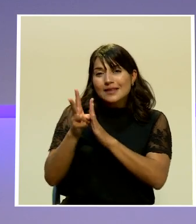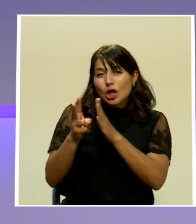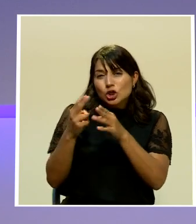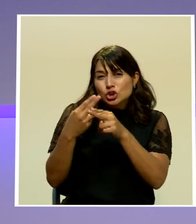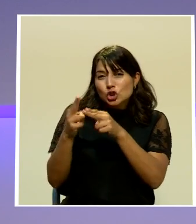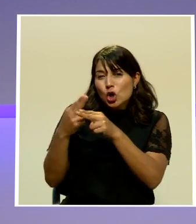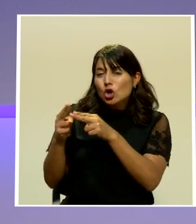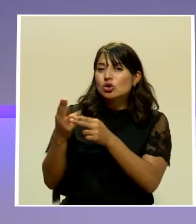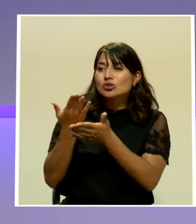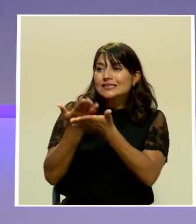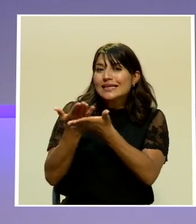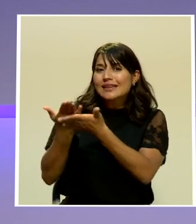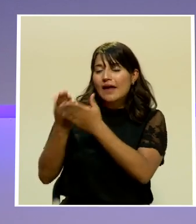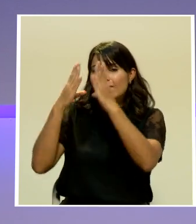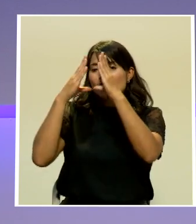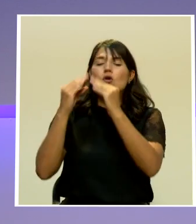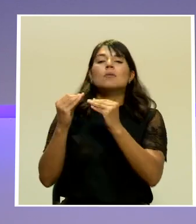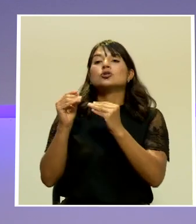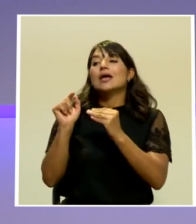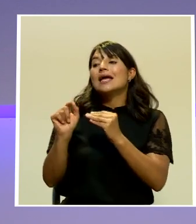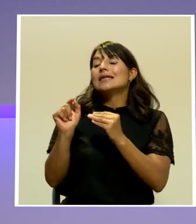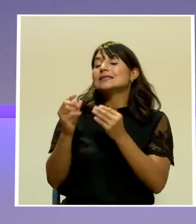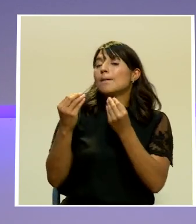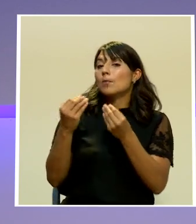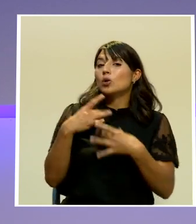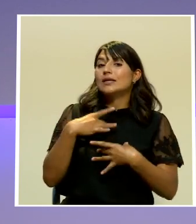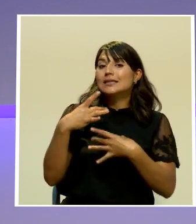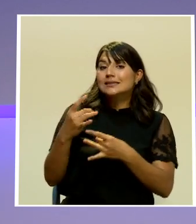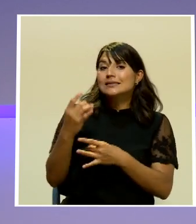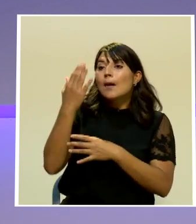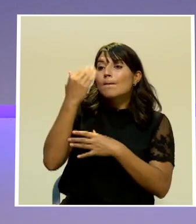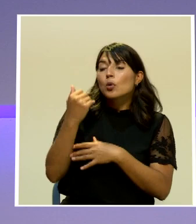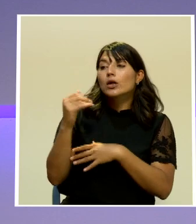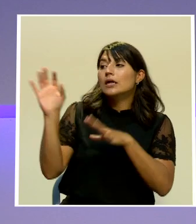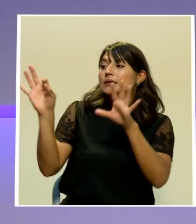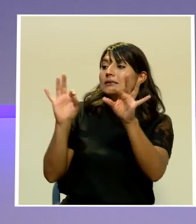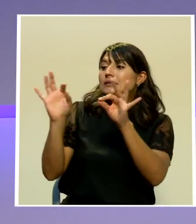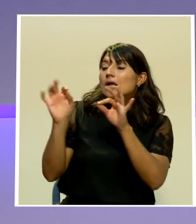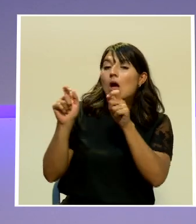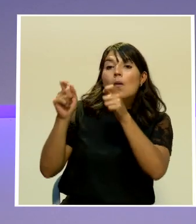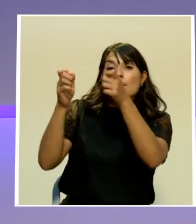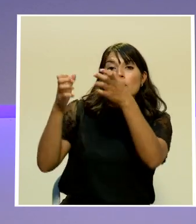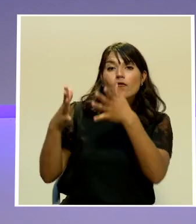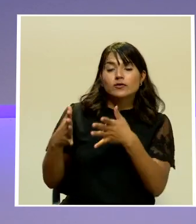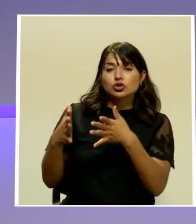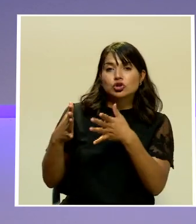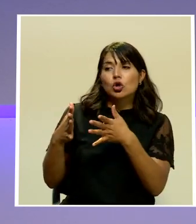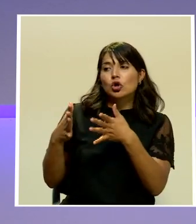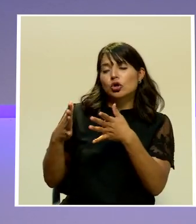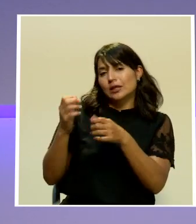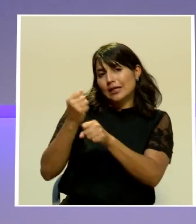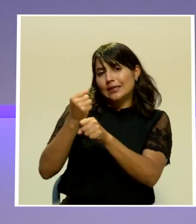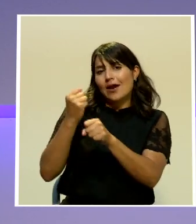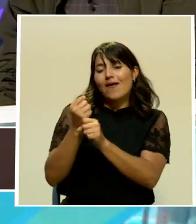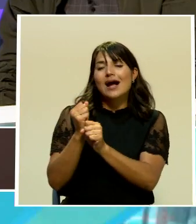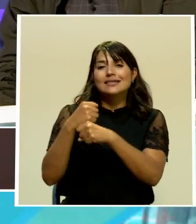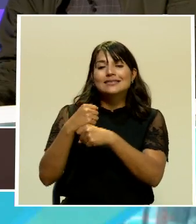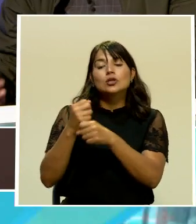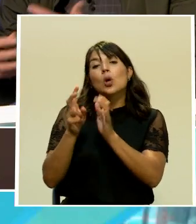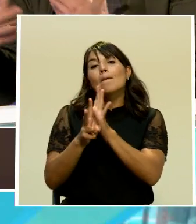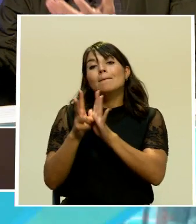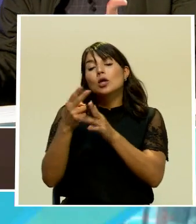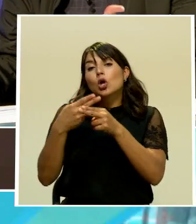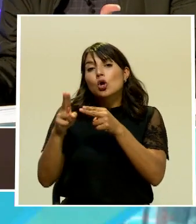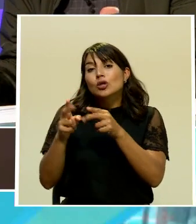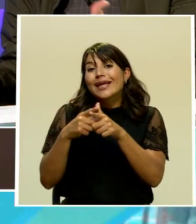reunía, digamos, docentes que son practicantes también y que son documentalistas muy importantes allá y también de afuera, que